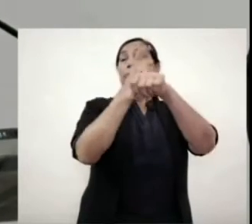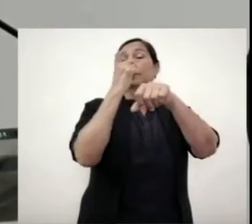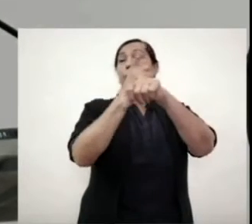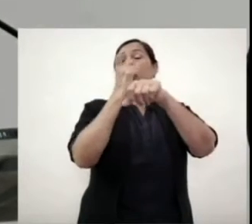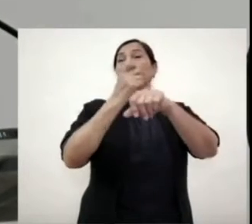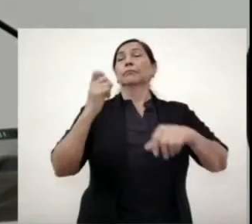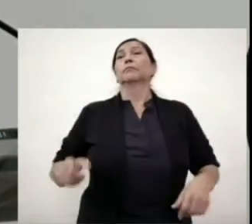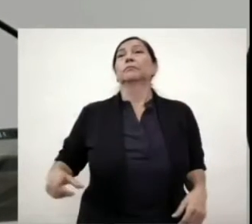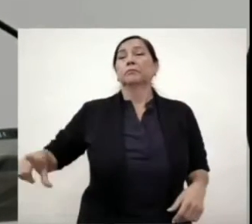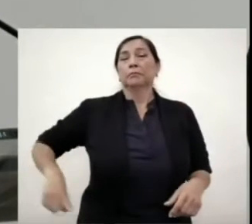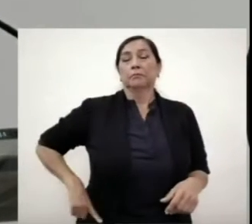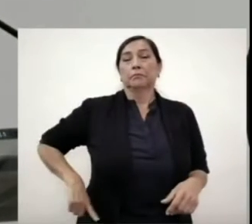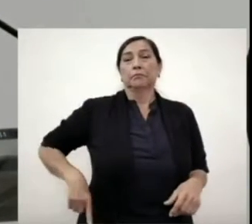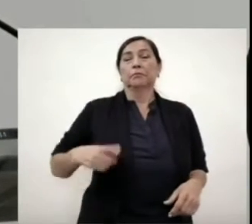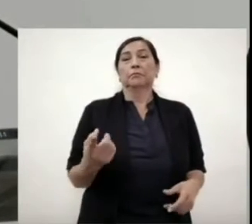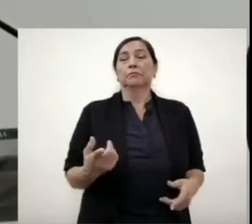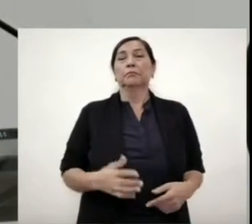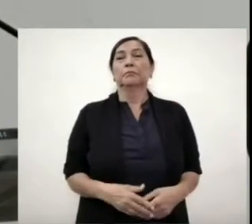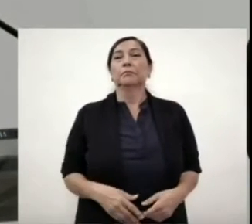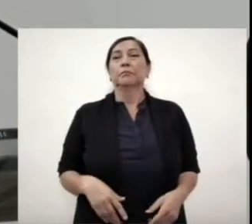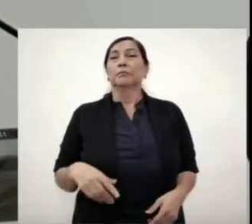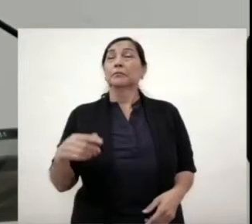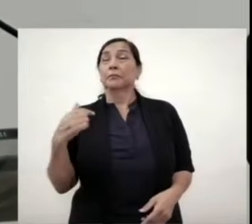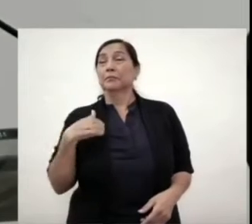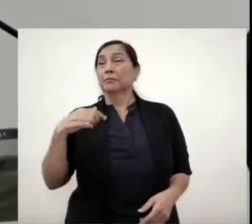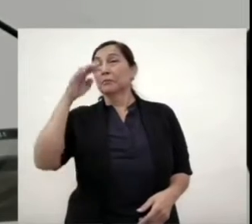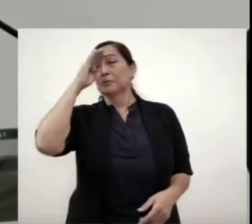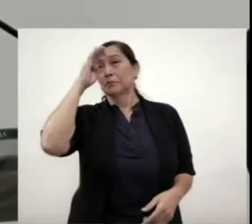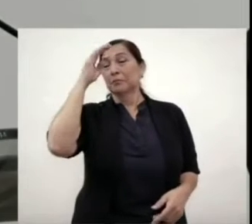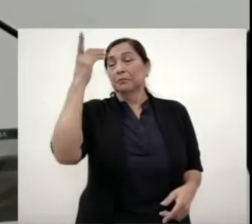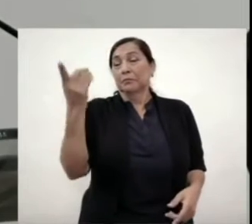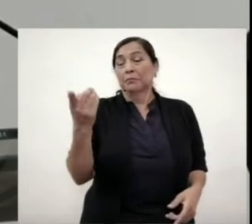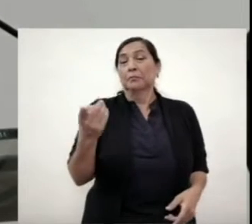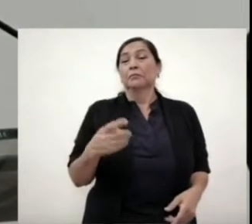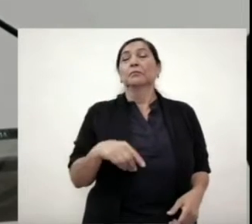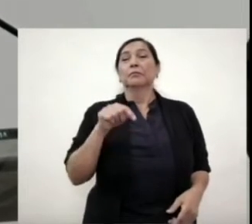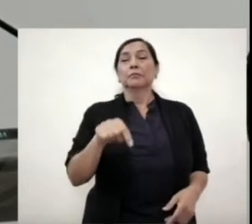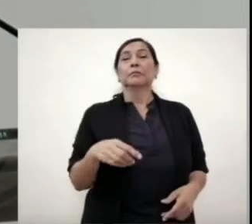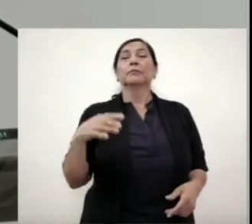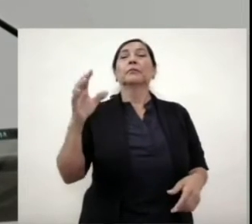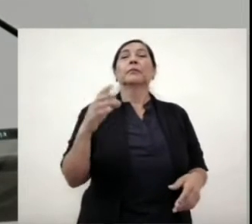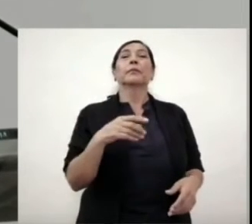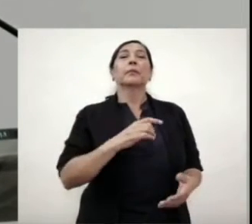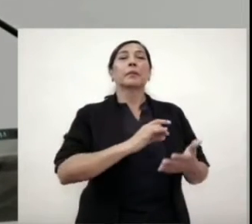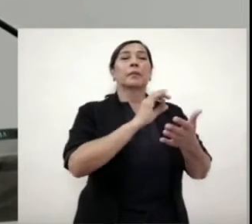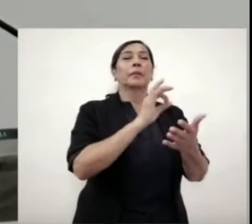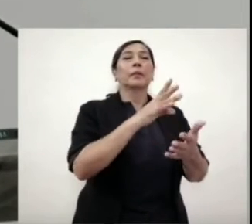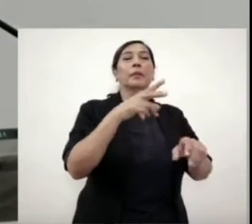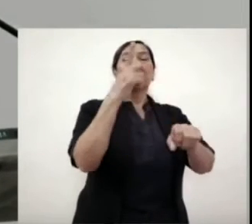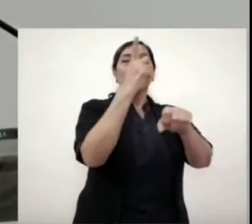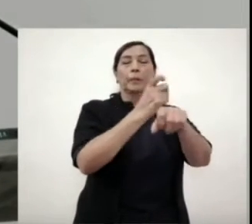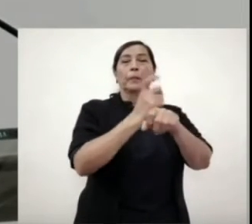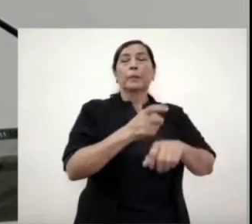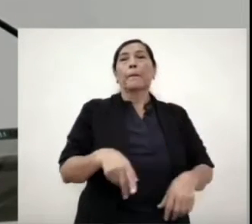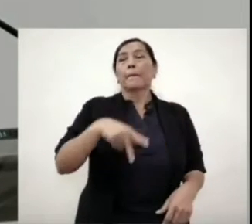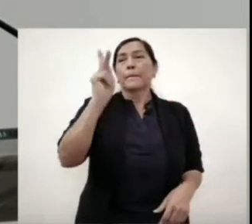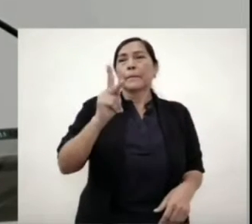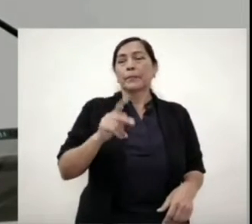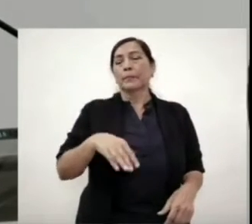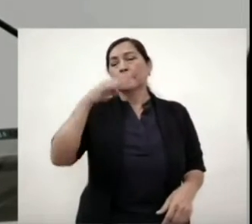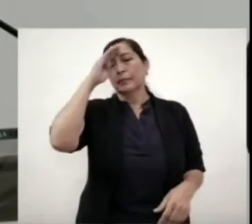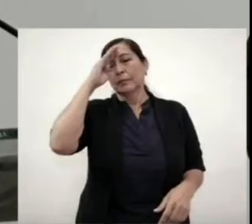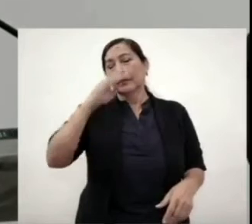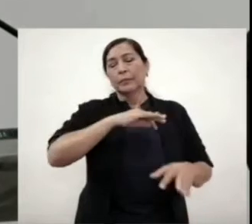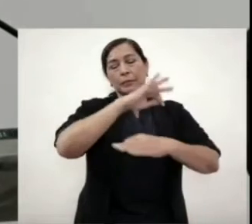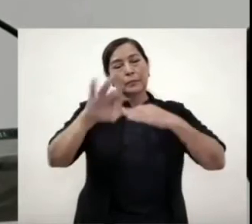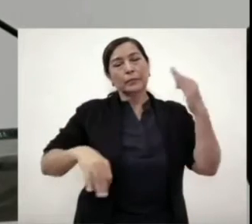pero tampoco lo puedo decir mucho, porque es todo un gran estado y grandes municipios que requieren de la misma atención, pero esta